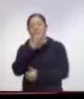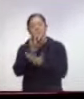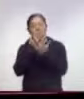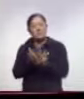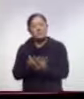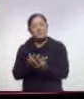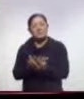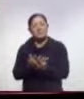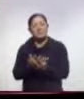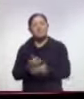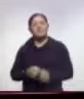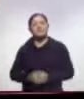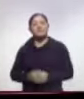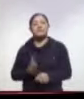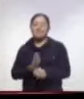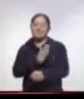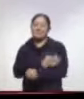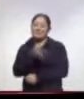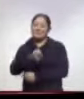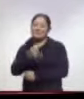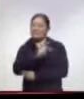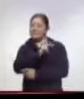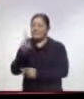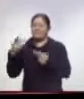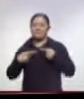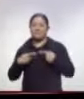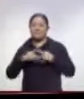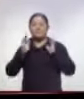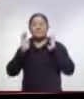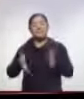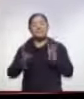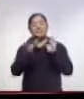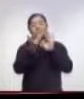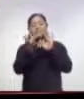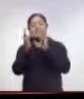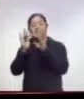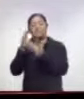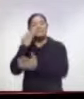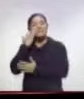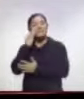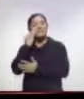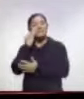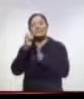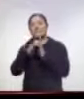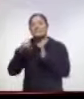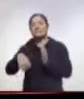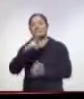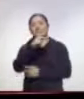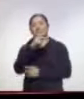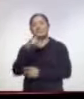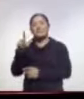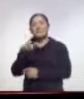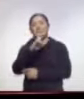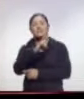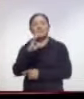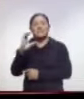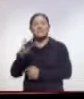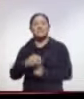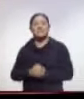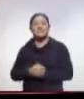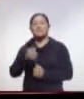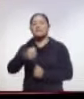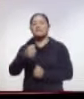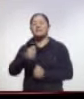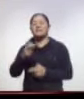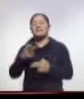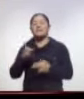primera pausa, pero antes saludamos a todas las personas que ya están conectadas vía Facebook como Carla Lira y Rocío Castro que nos saludan desde